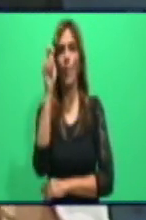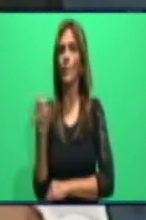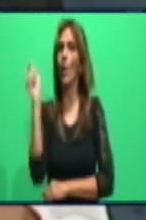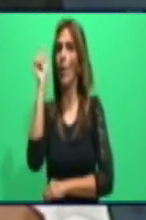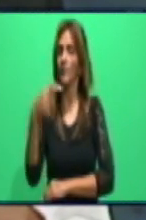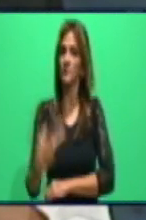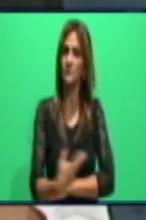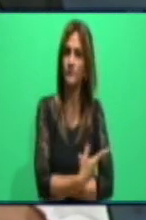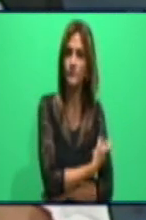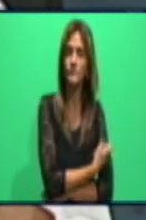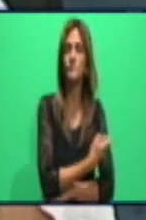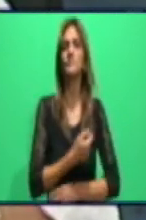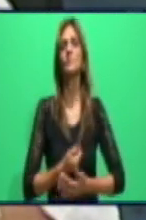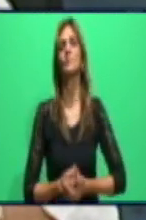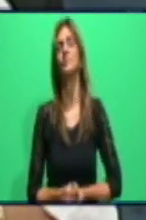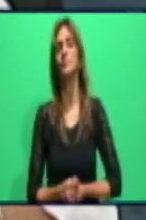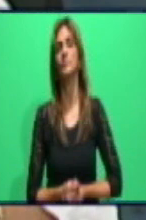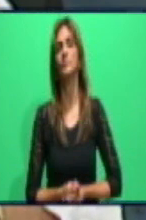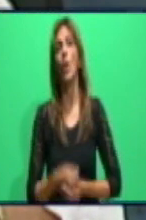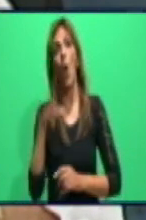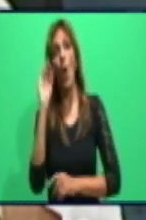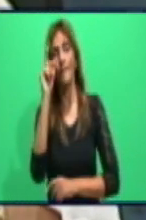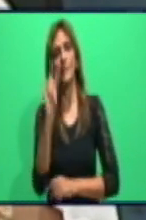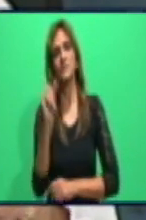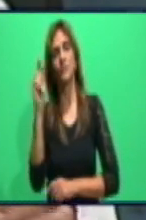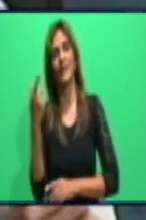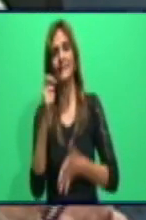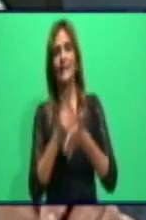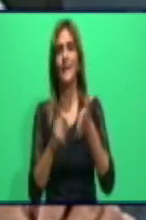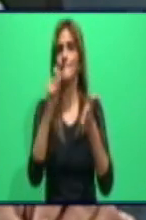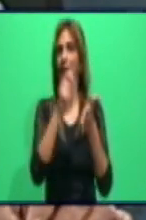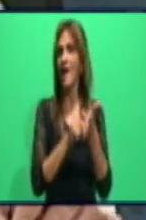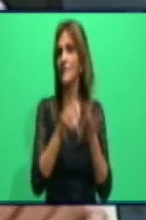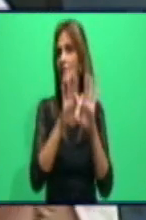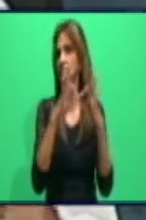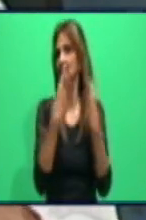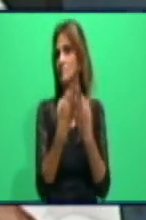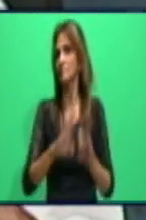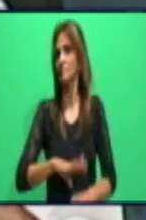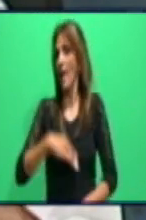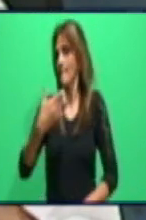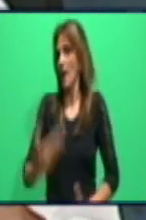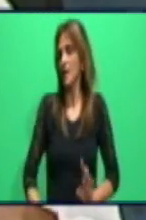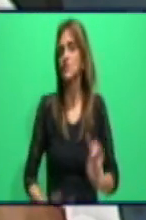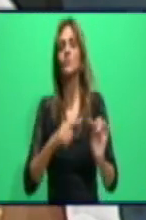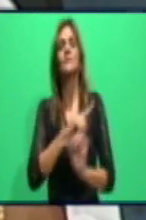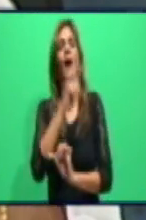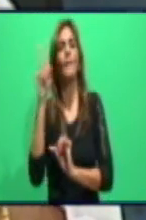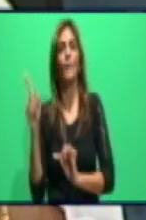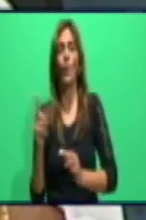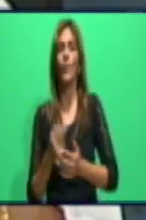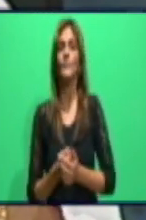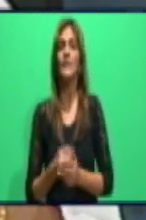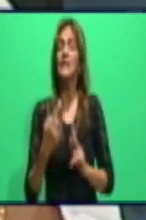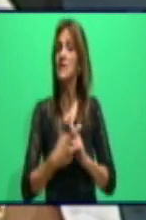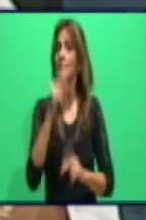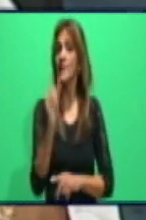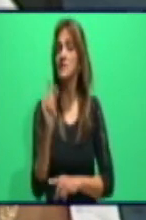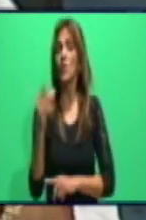precisamente en planificación del embarazo también están excluidos del estudio así como los pacientes con incapacidad mental